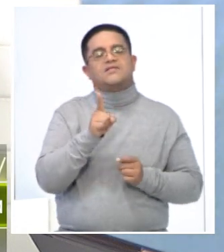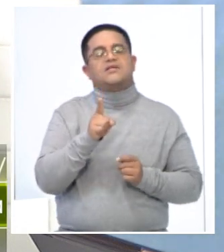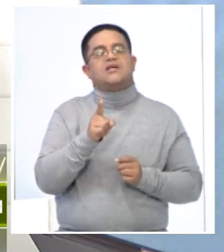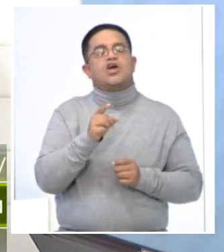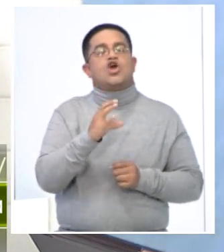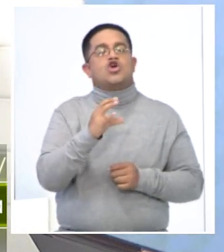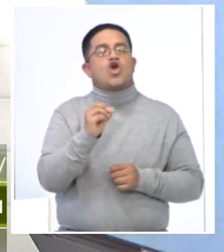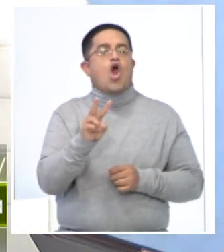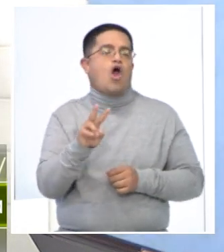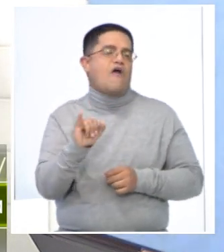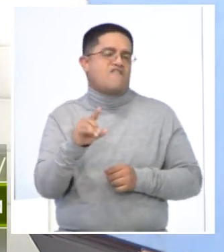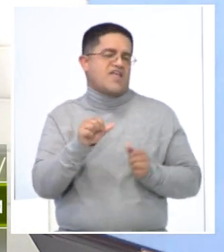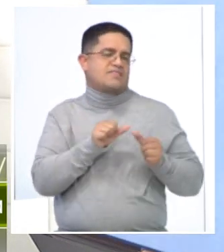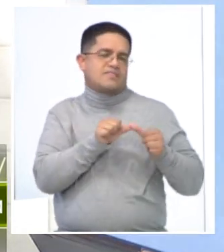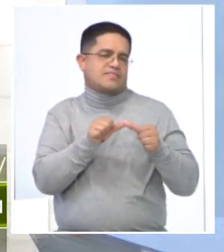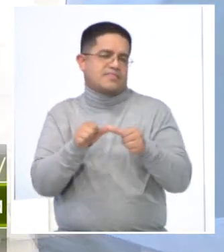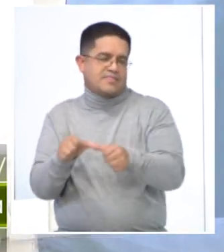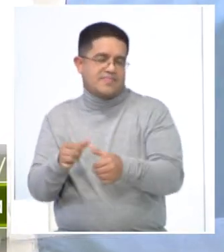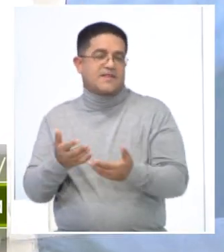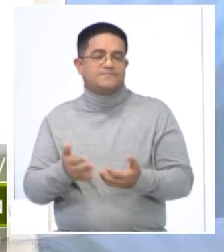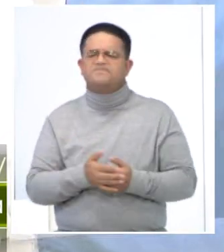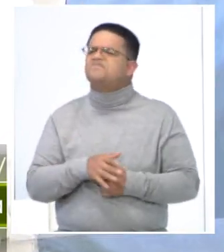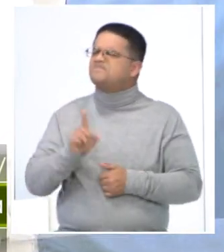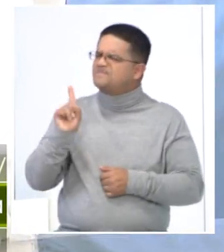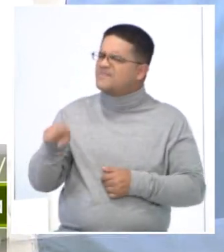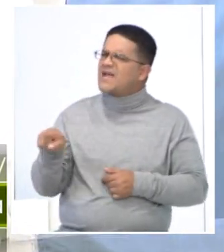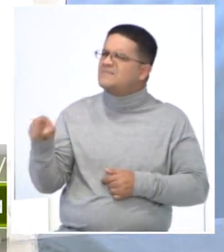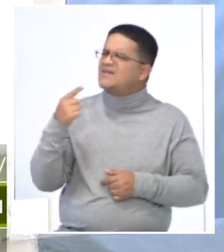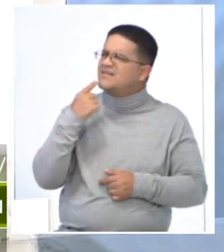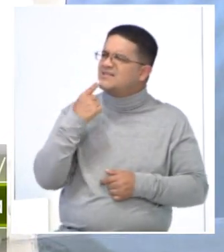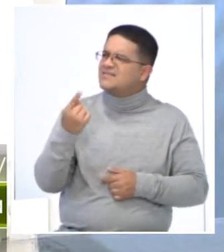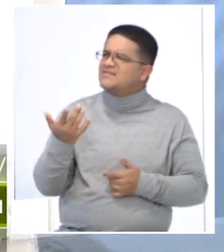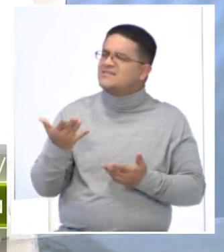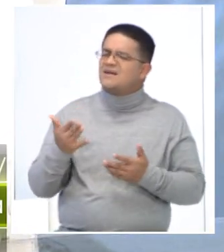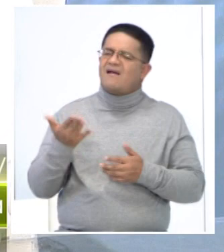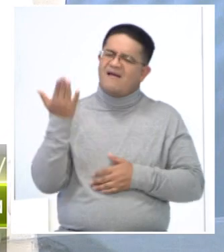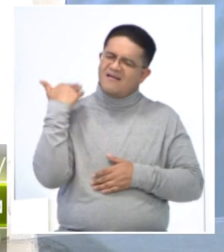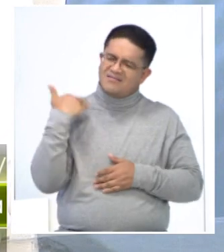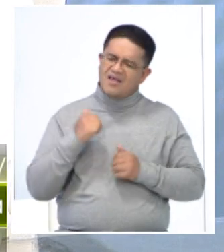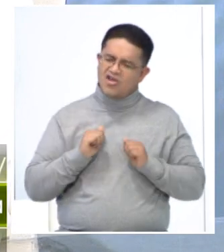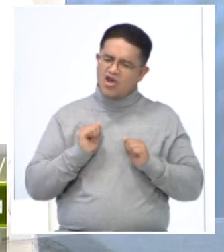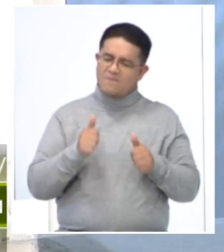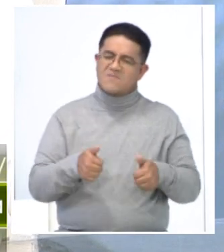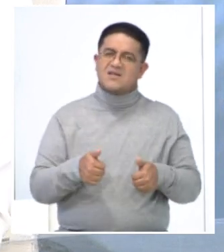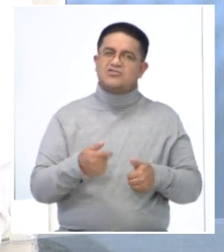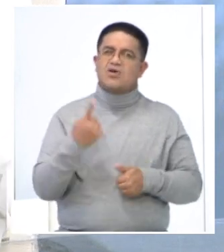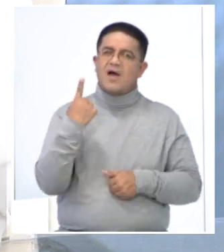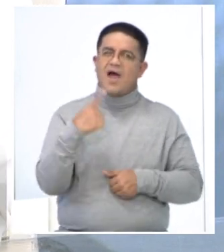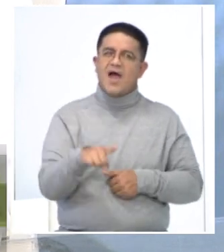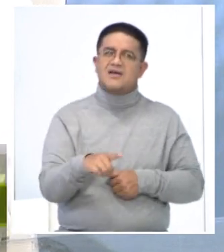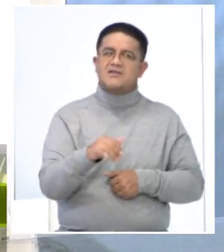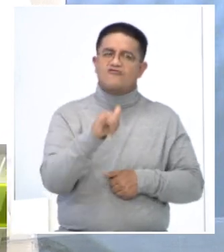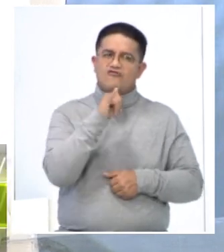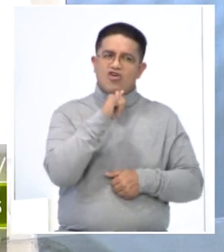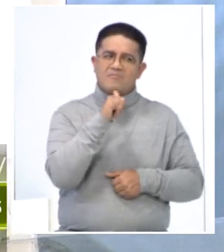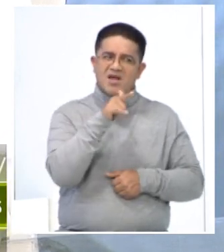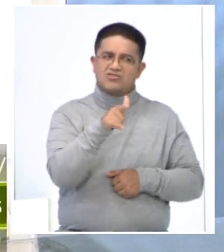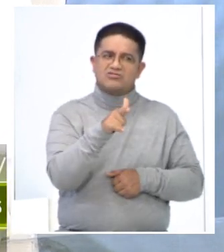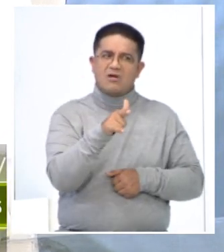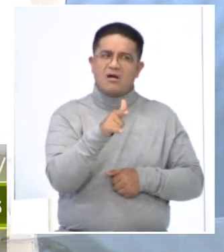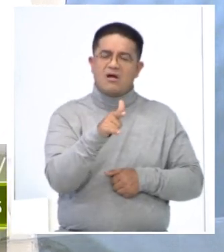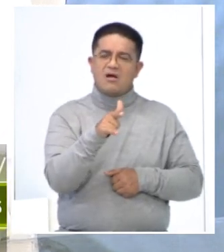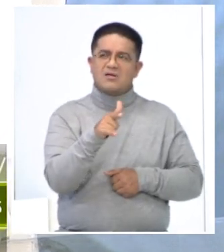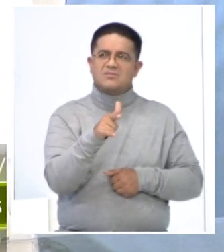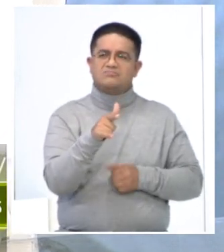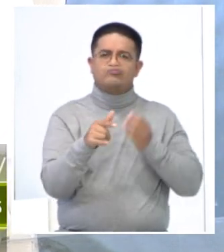ocurrir por supuesto Además usted nos decía incluso comenzando que hay como mucha información circulando en redes sociales y